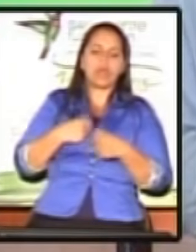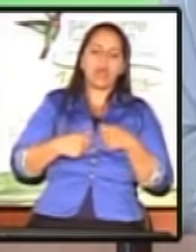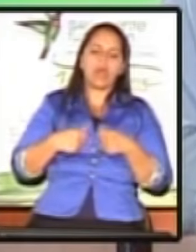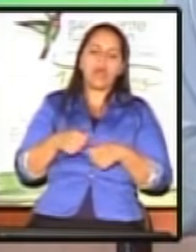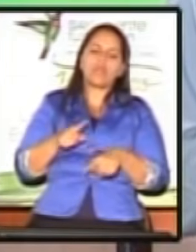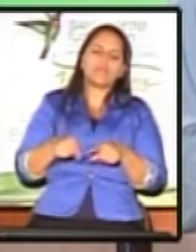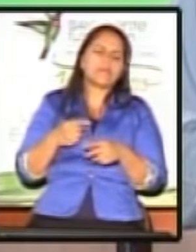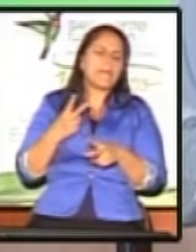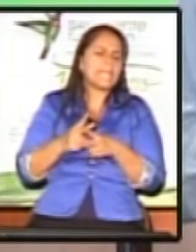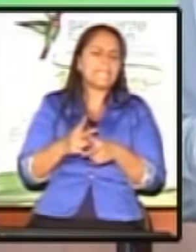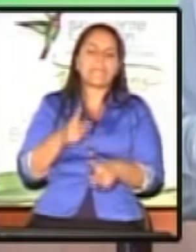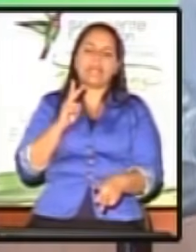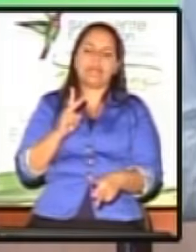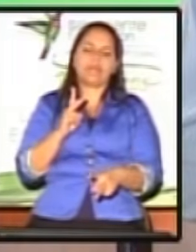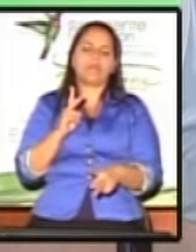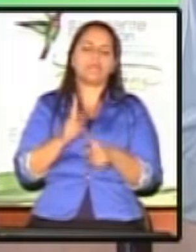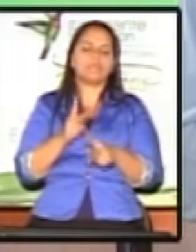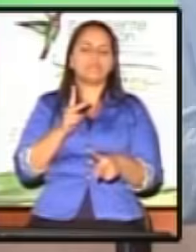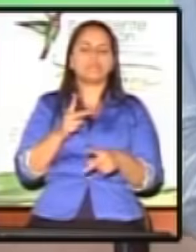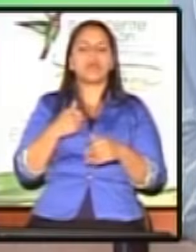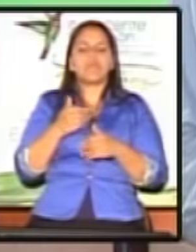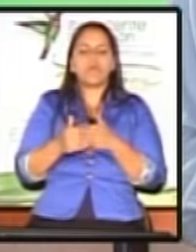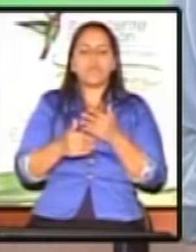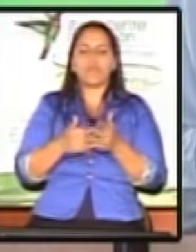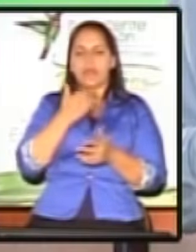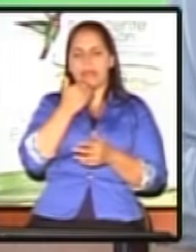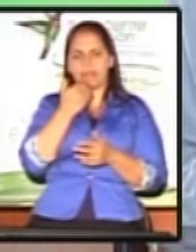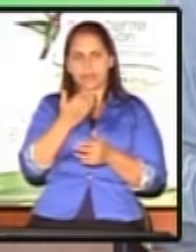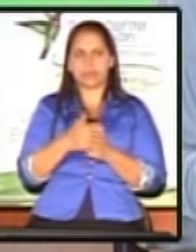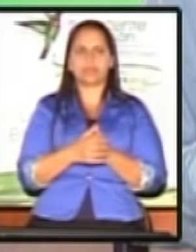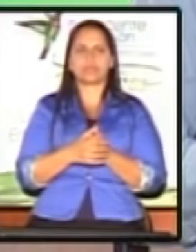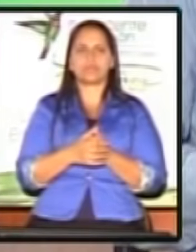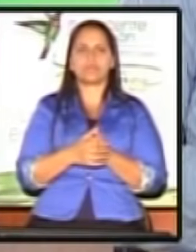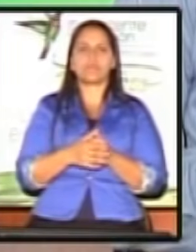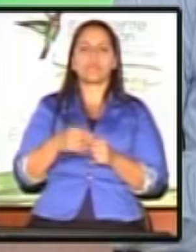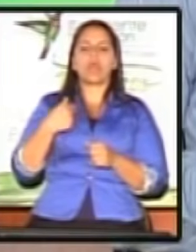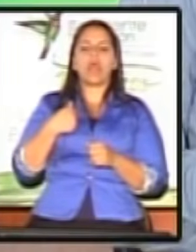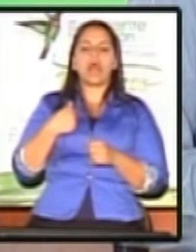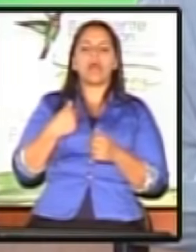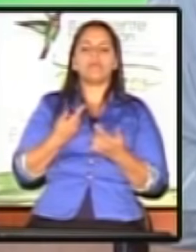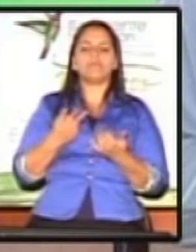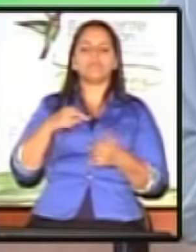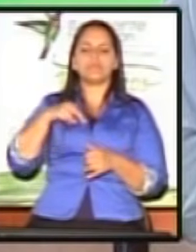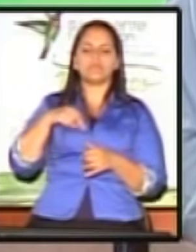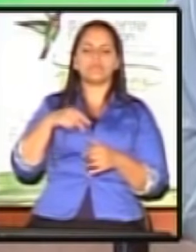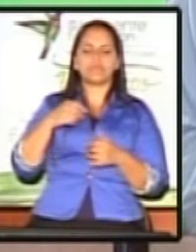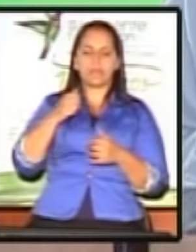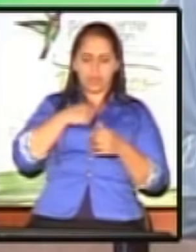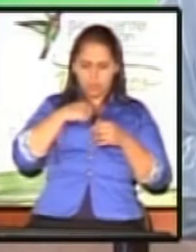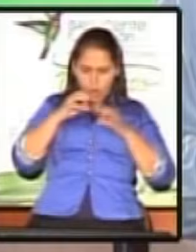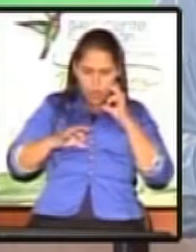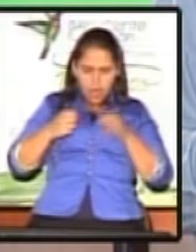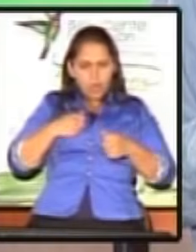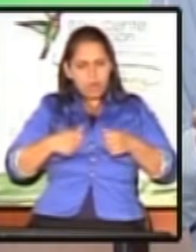un riesgo. El riesgo se va mitigando. Por ejemplo, el paciente todavía puede hacer mucho de su autocuidado